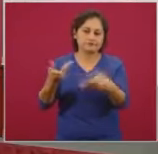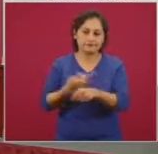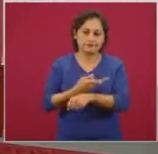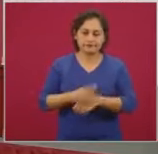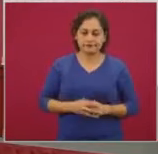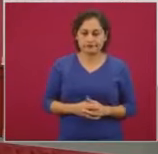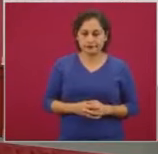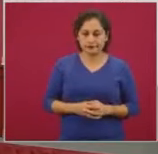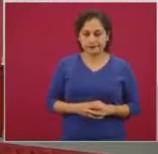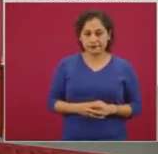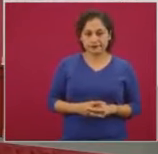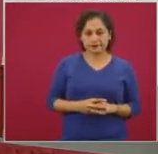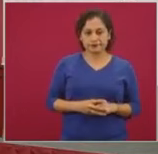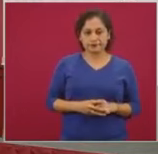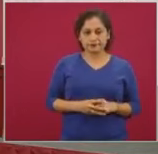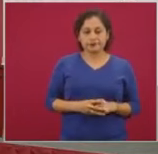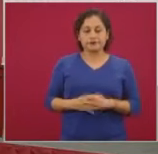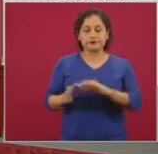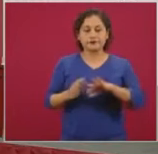siguiente.